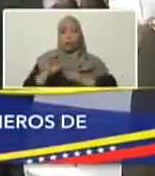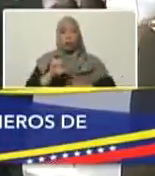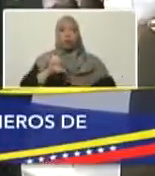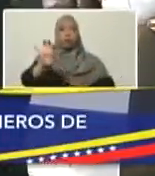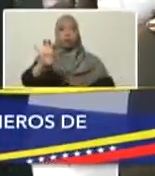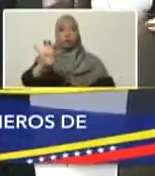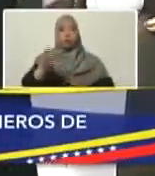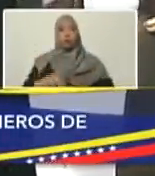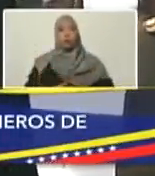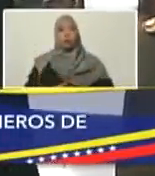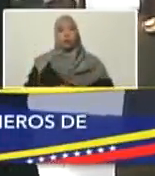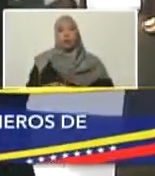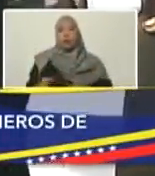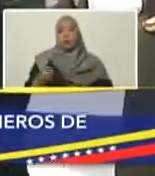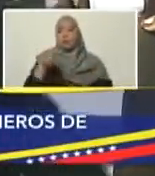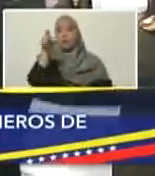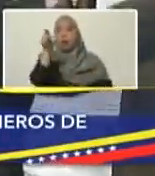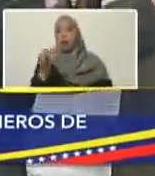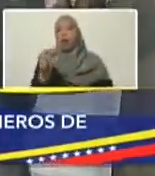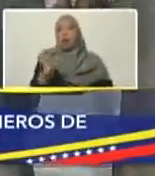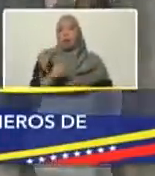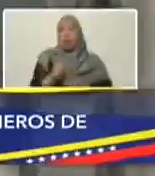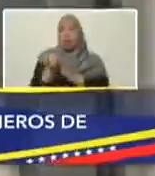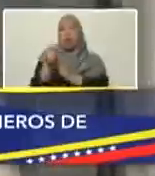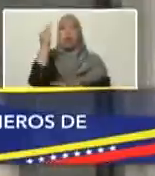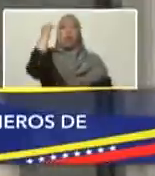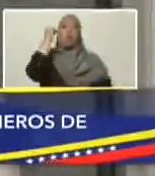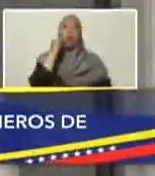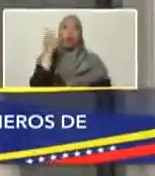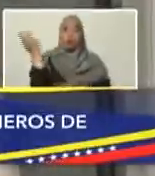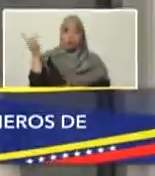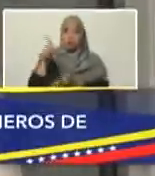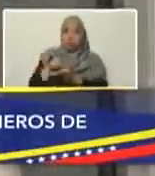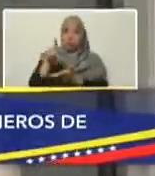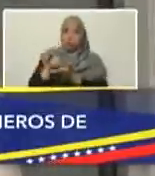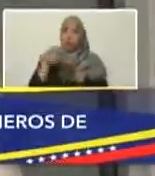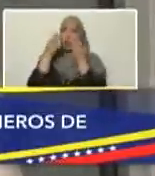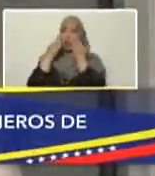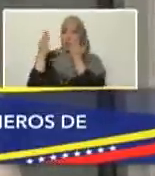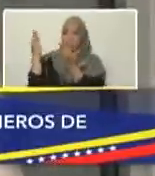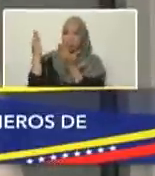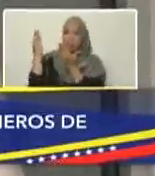nuestro gran Simón Bolívar, aquí presente en estos ascensos,